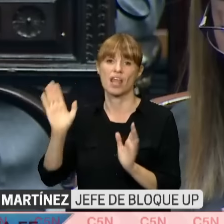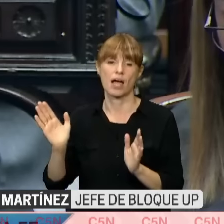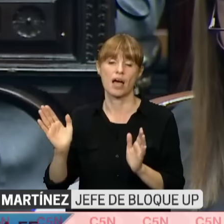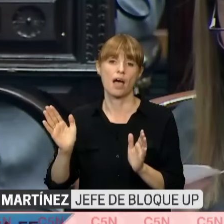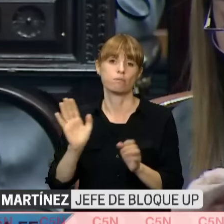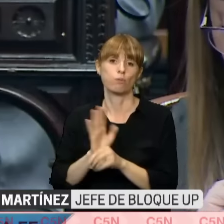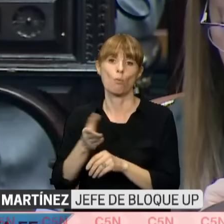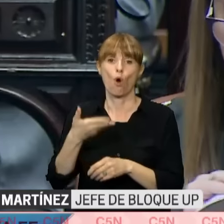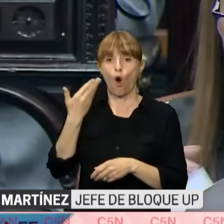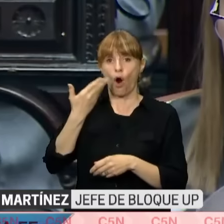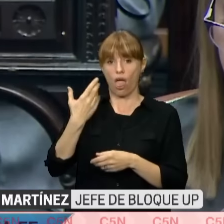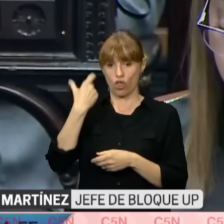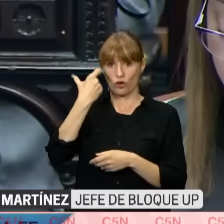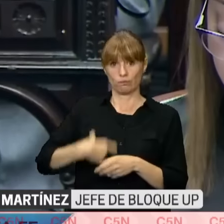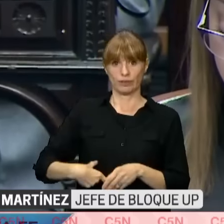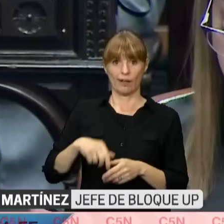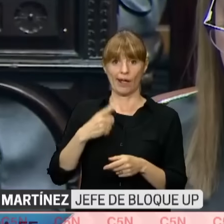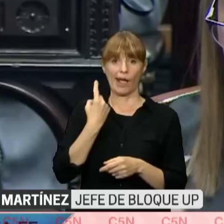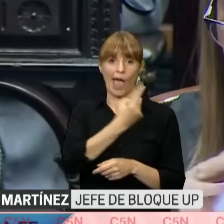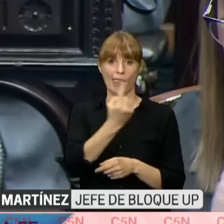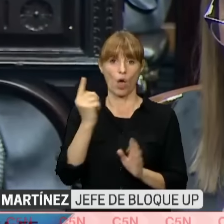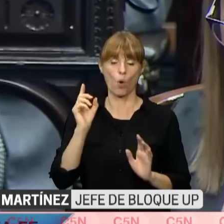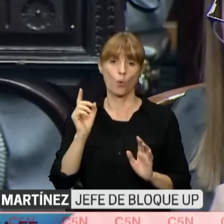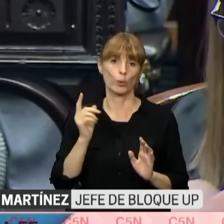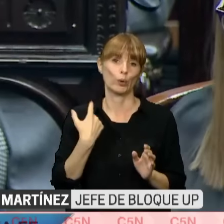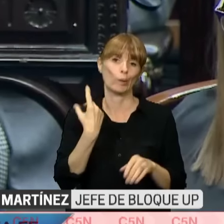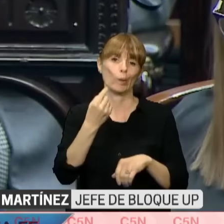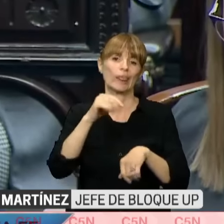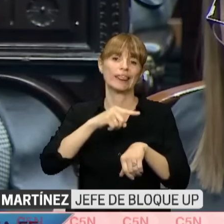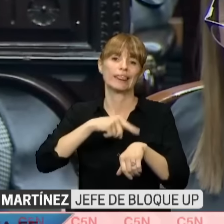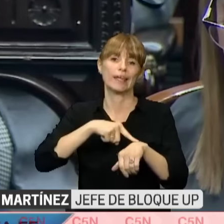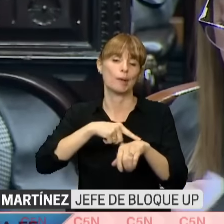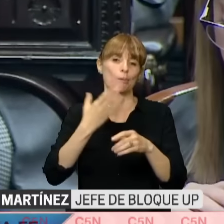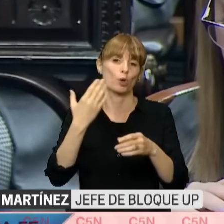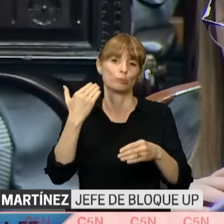como orador individual y un único tiempo de cierre, lo cual por la trascendencia, insisto, de esta sesión, y si es que ustedes